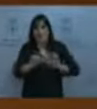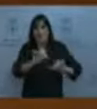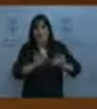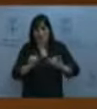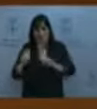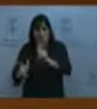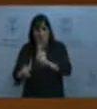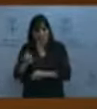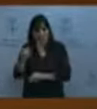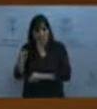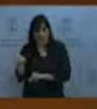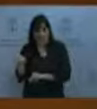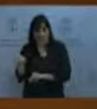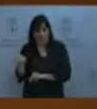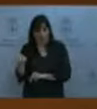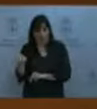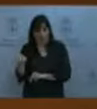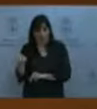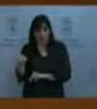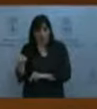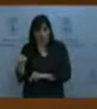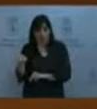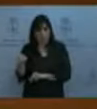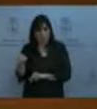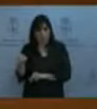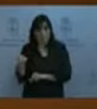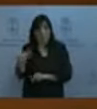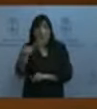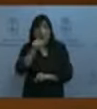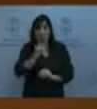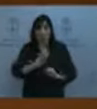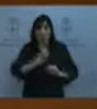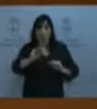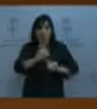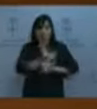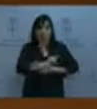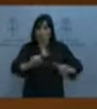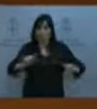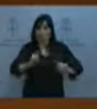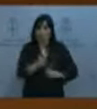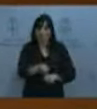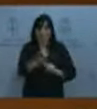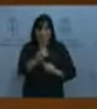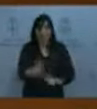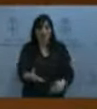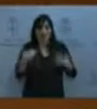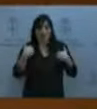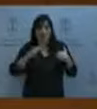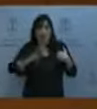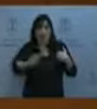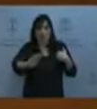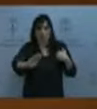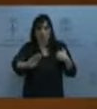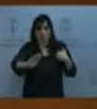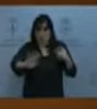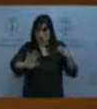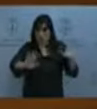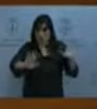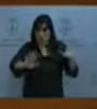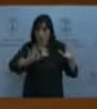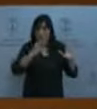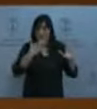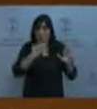cierra sus aguas interiores, que es en lo que es competente. Porque si hablamos de parada biológica, usted lo sabe, tenemos que distinguir